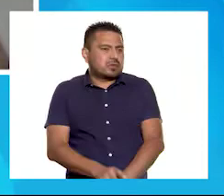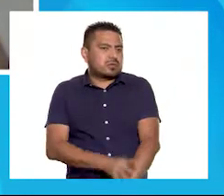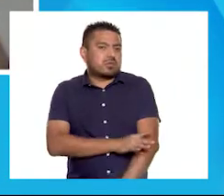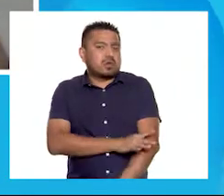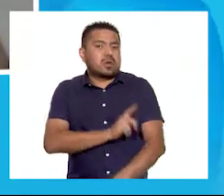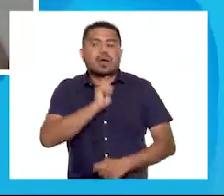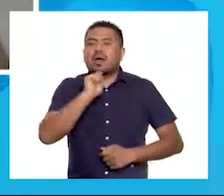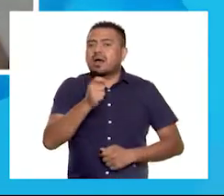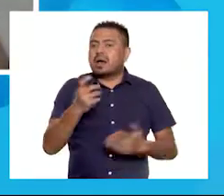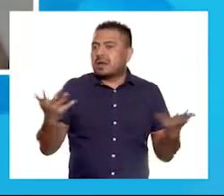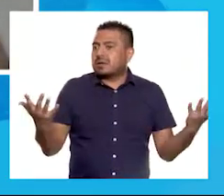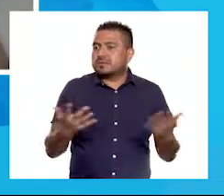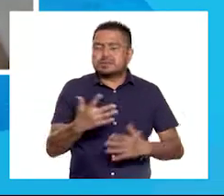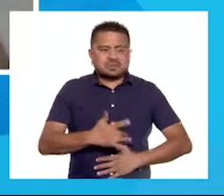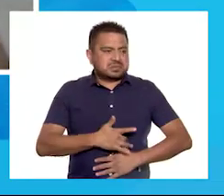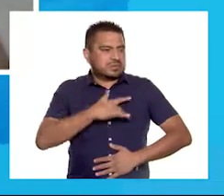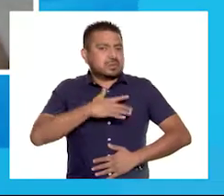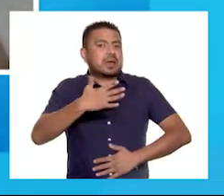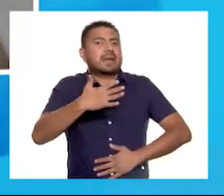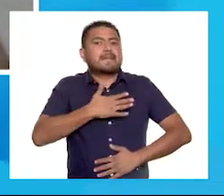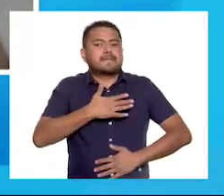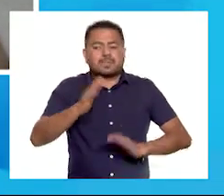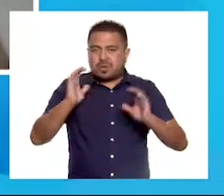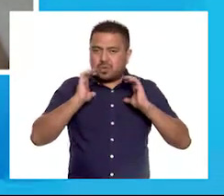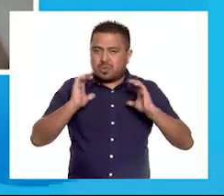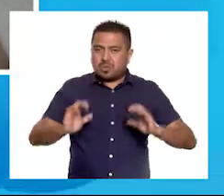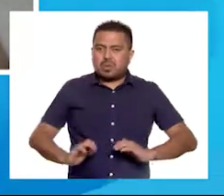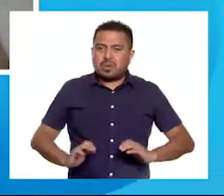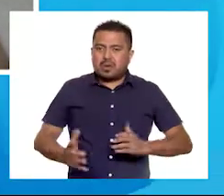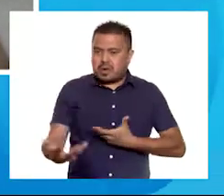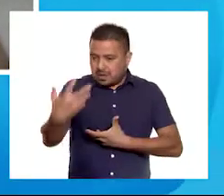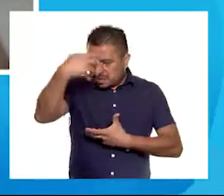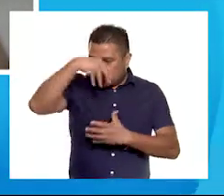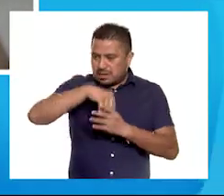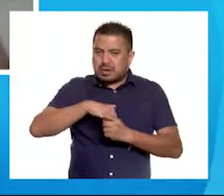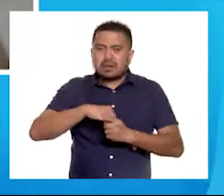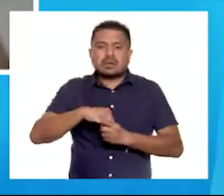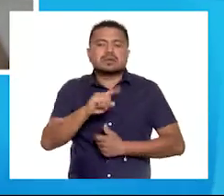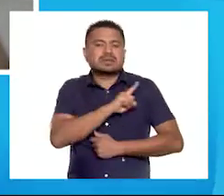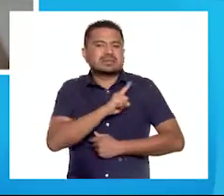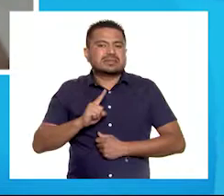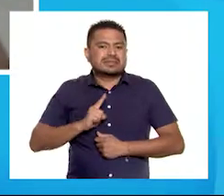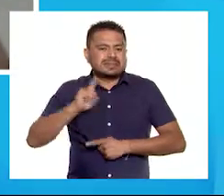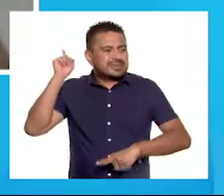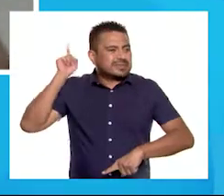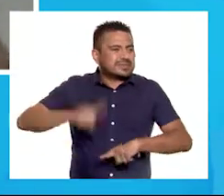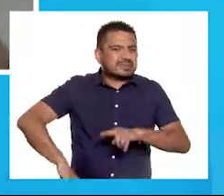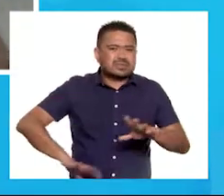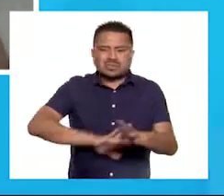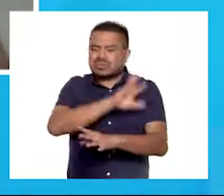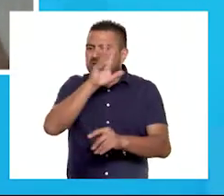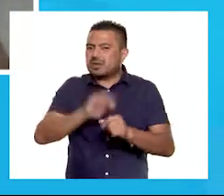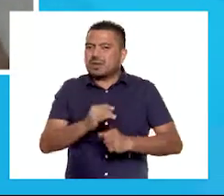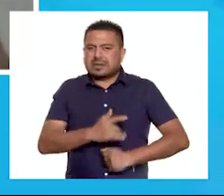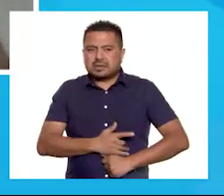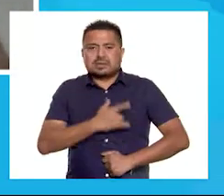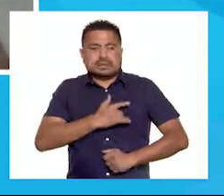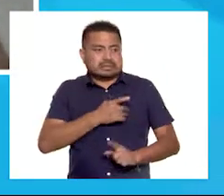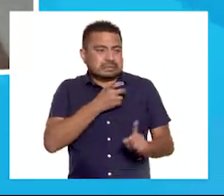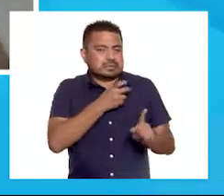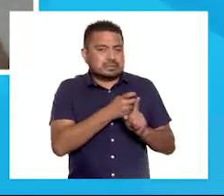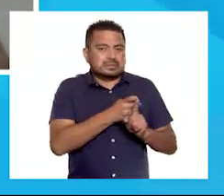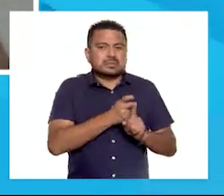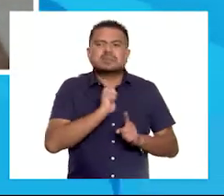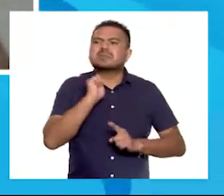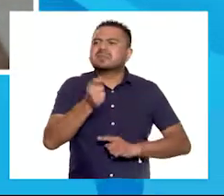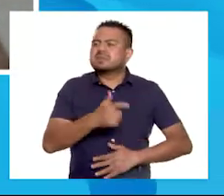ira me hacía sentir en mi cuerpo. Tenía que descargar todo ese sentimiento